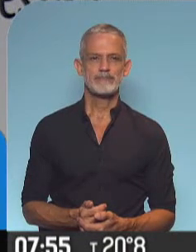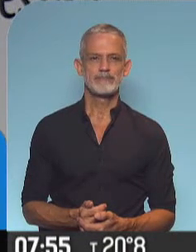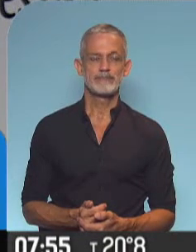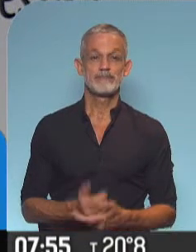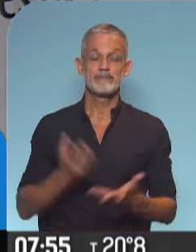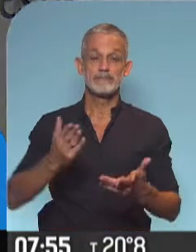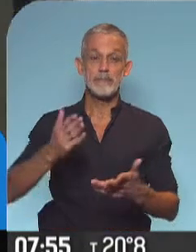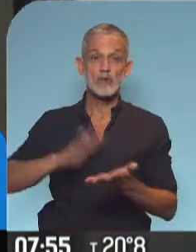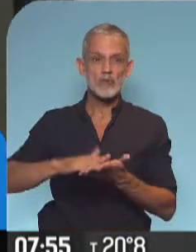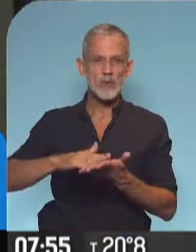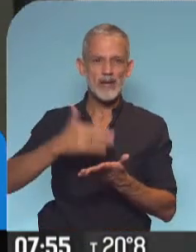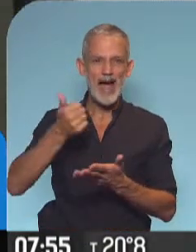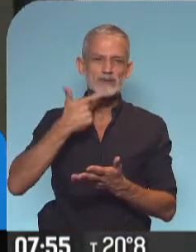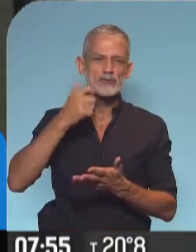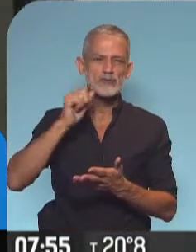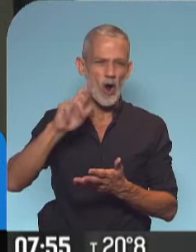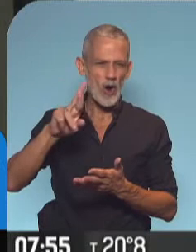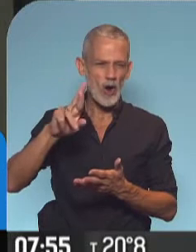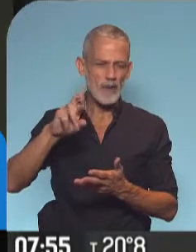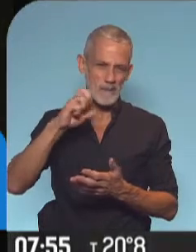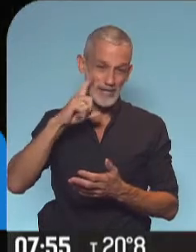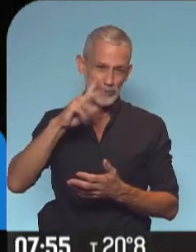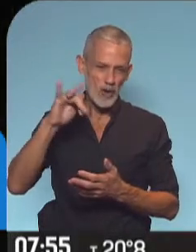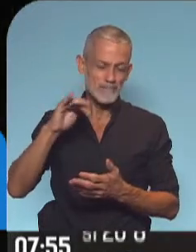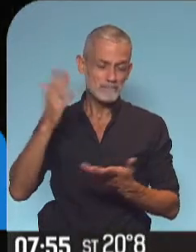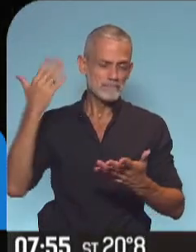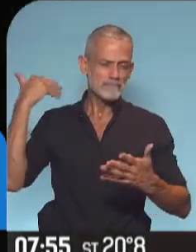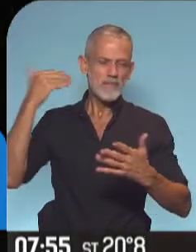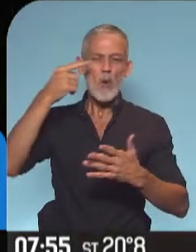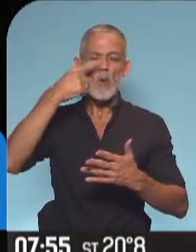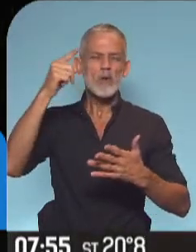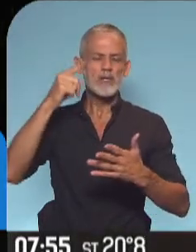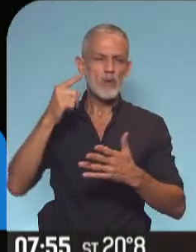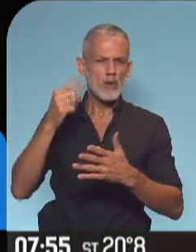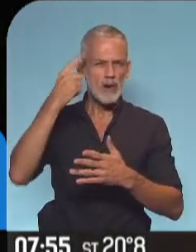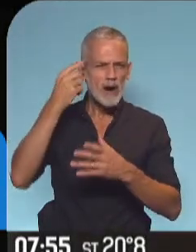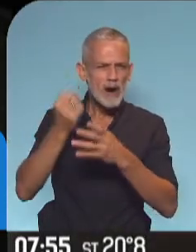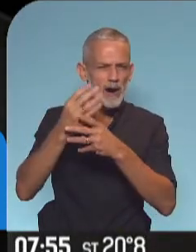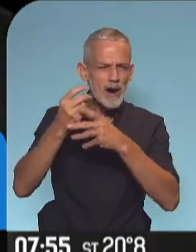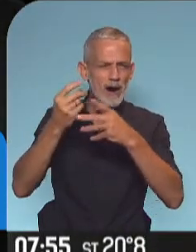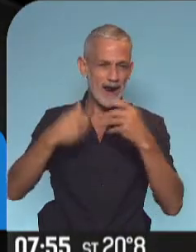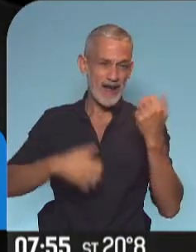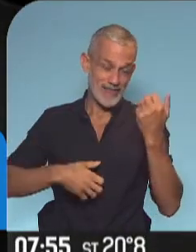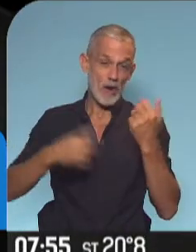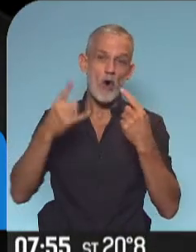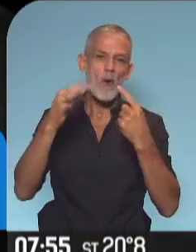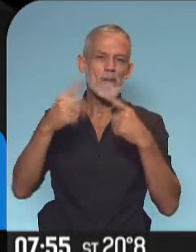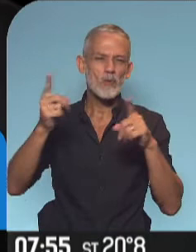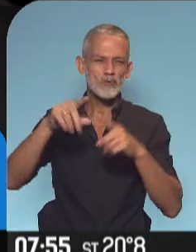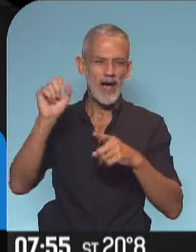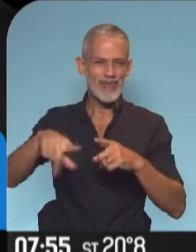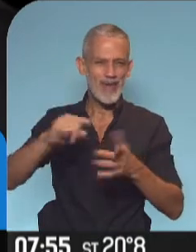De Astor, que para mí fue el último gran creador que tuvimos en el tango, ¿no? O en la música de Buenos